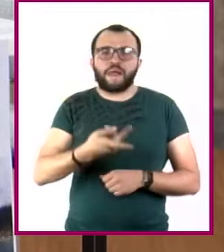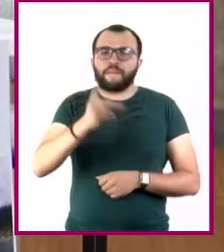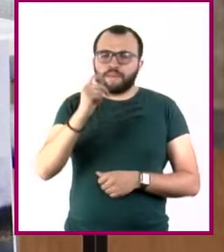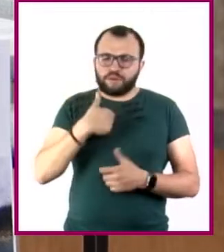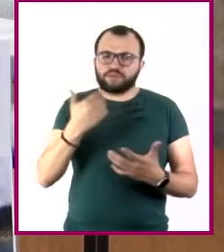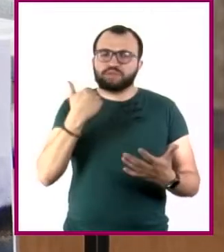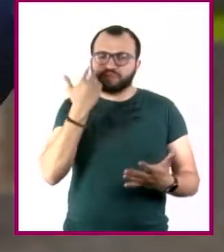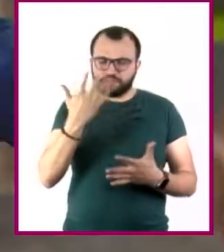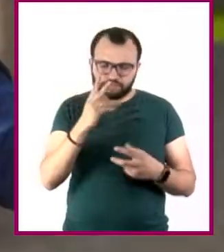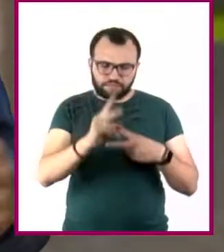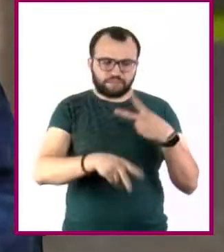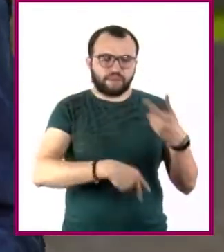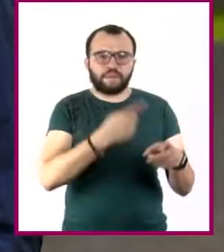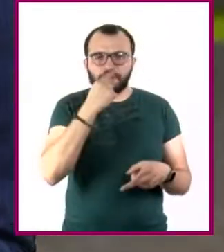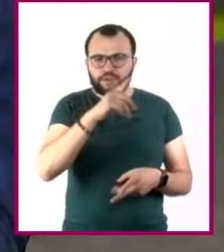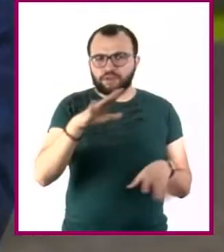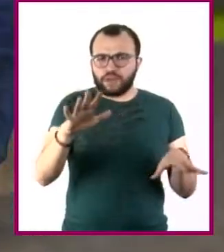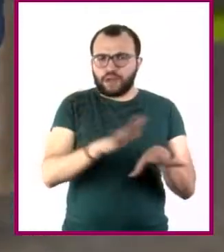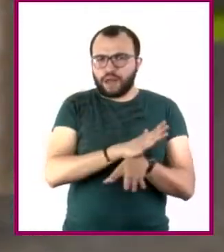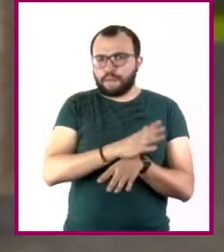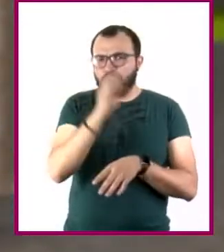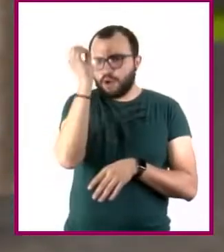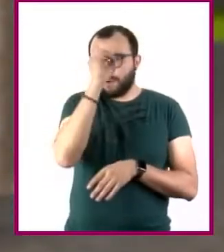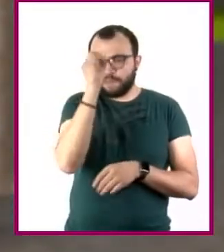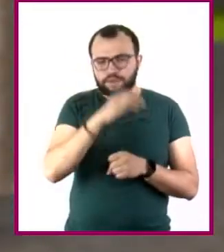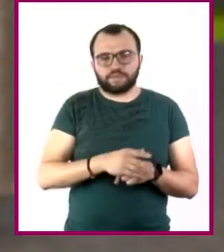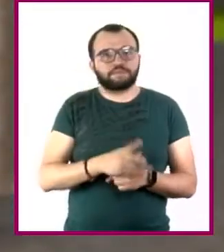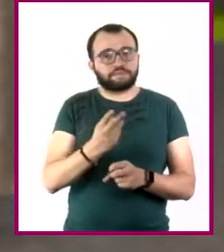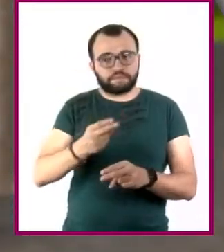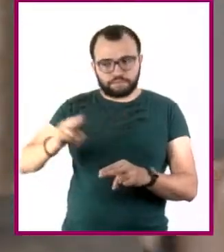cambiar de opinión. Tomen asiento.